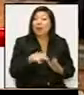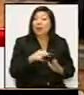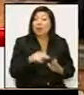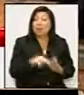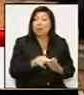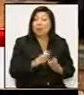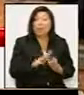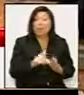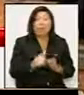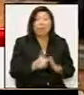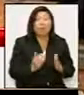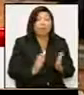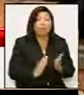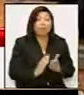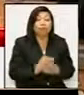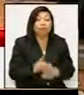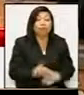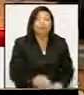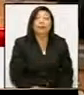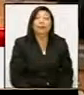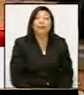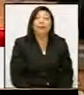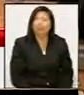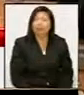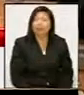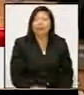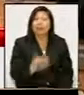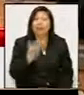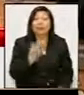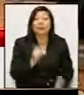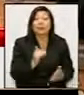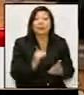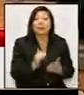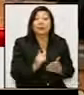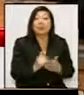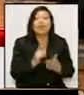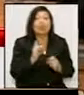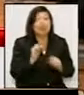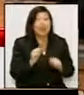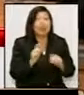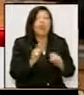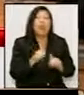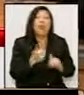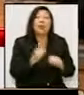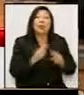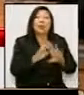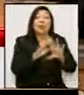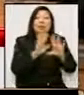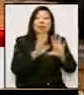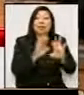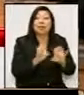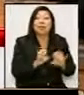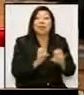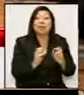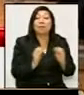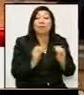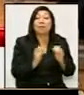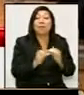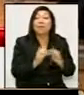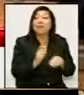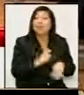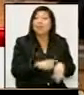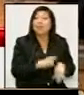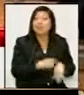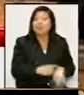en todo este trayecto. Así que es más, sabiendo que hará una evaluación y dado que estamos presionados por el tiempo,